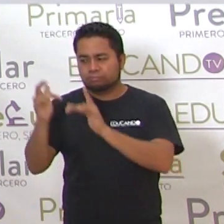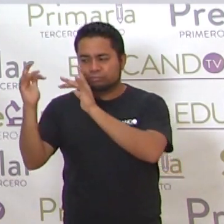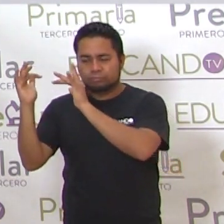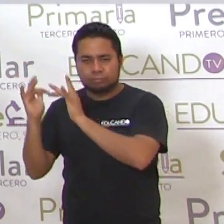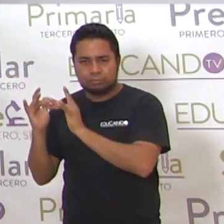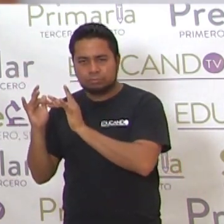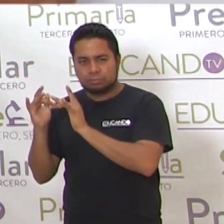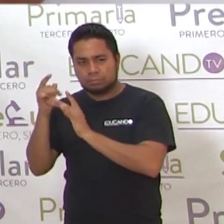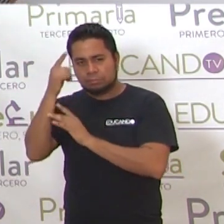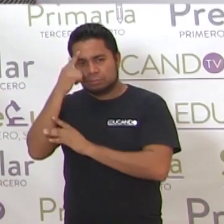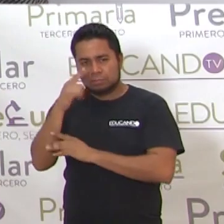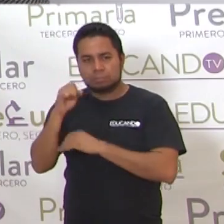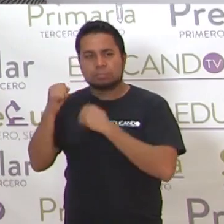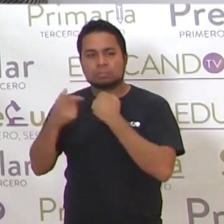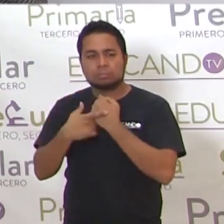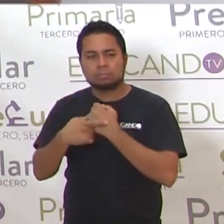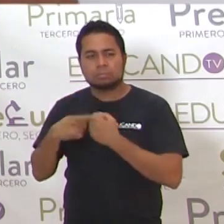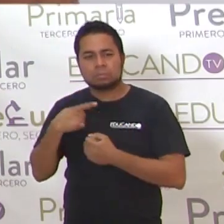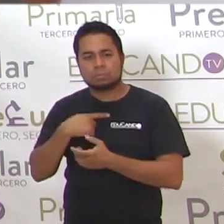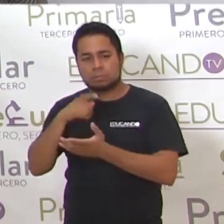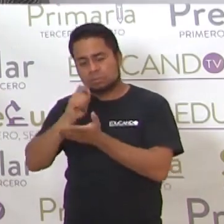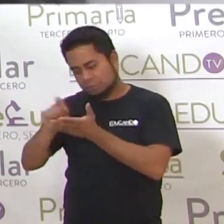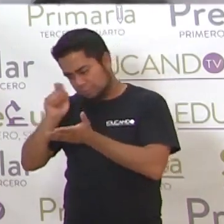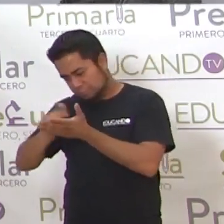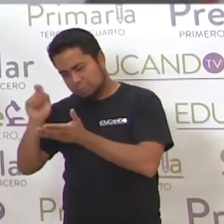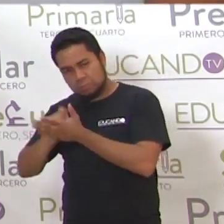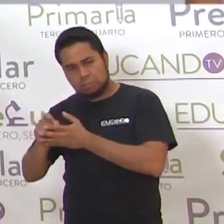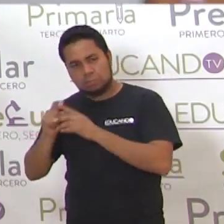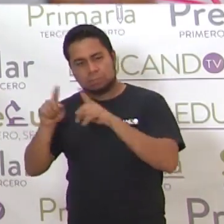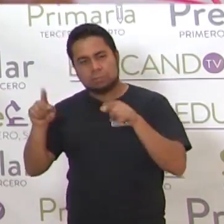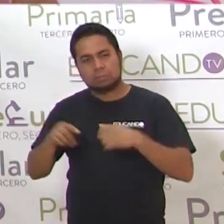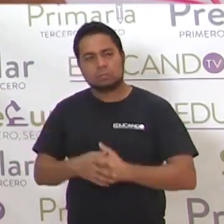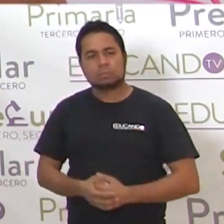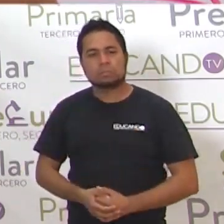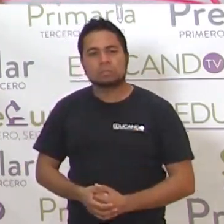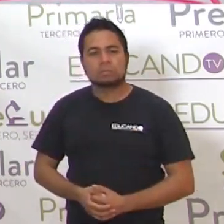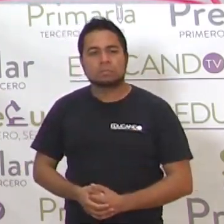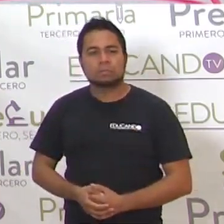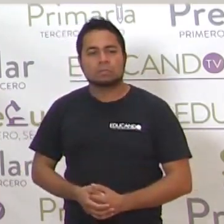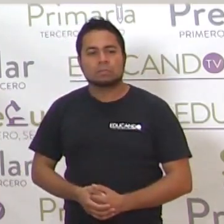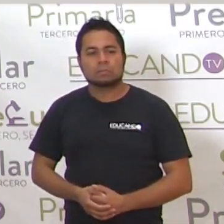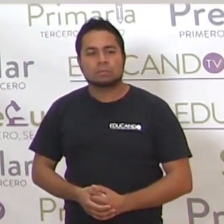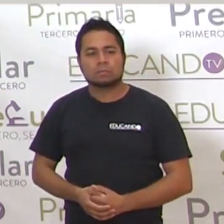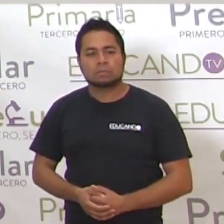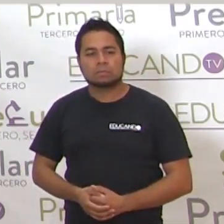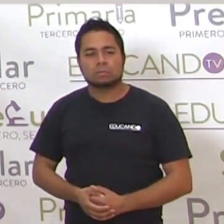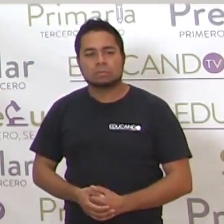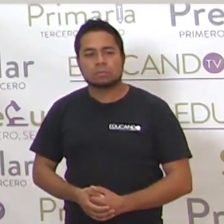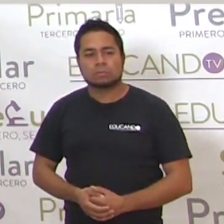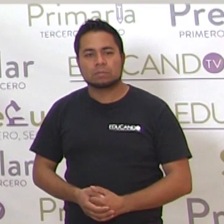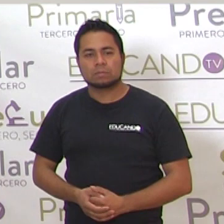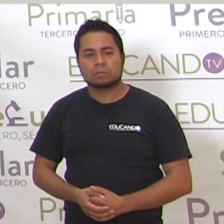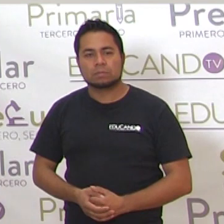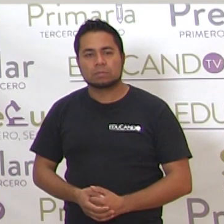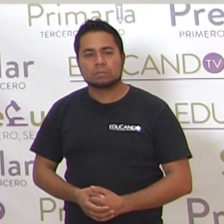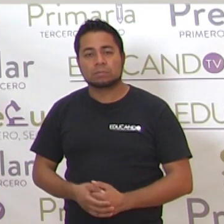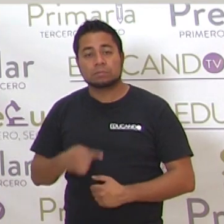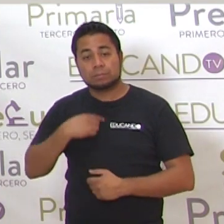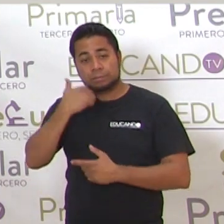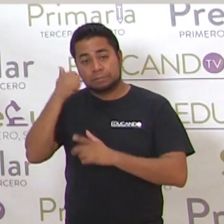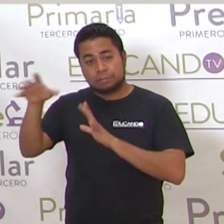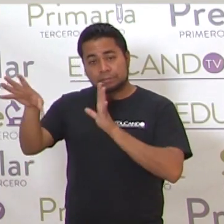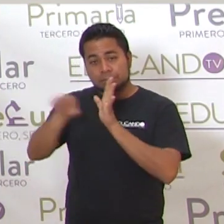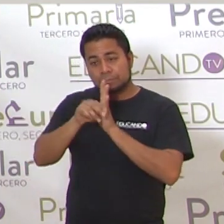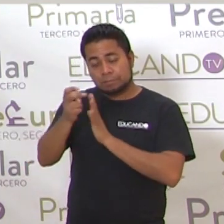algo que se llama y que lo voy a poner de este lado muy importante bien quiero que lo copias porque esto te va a servir